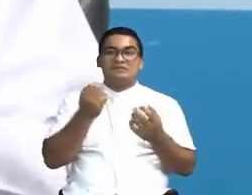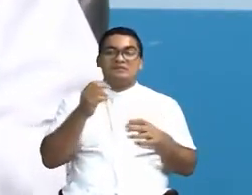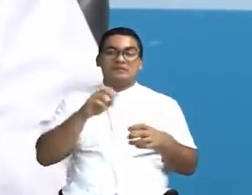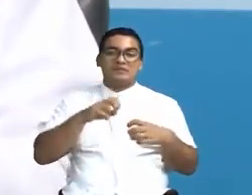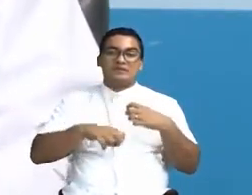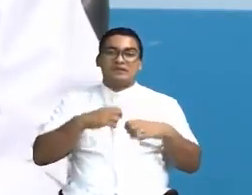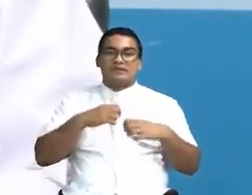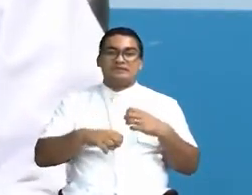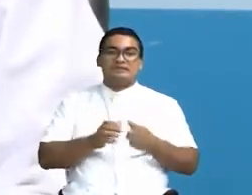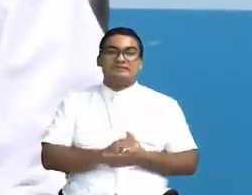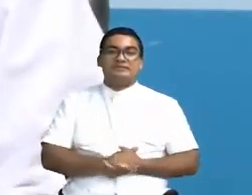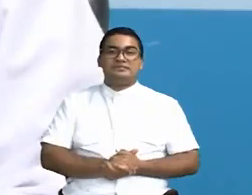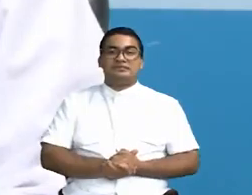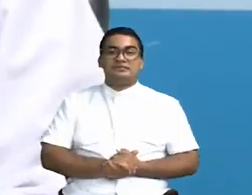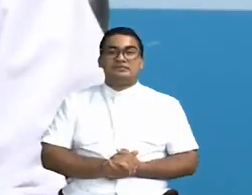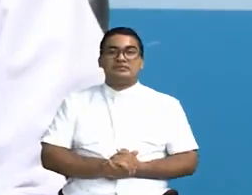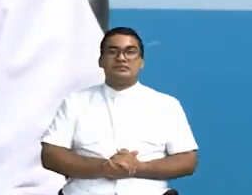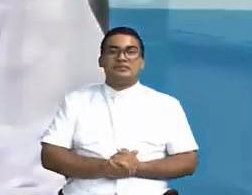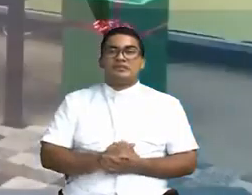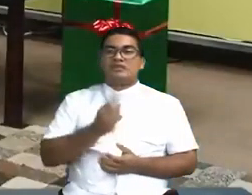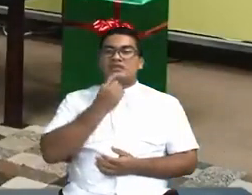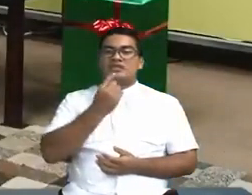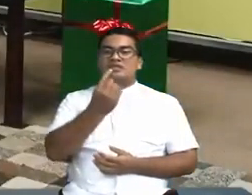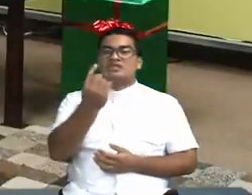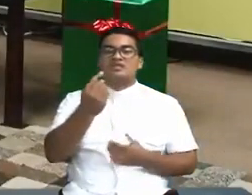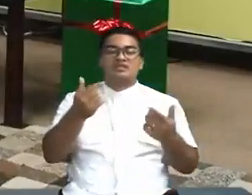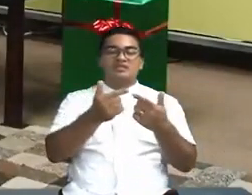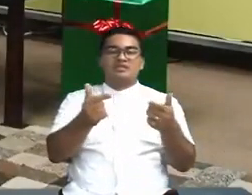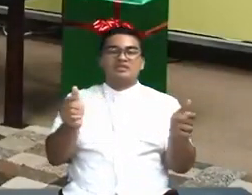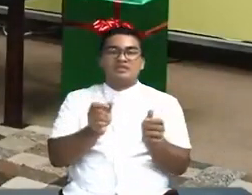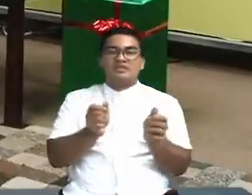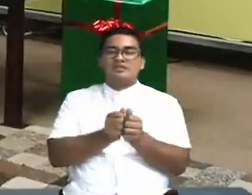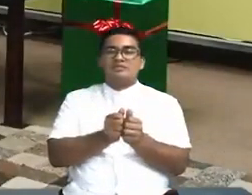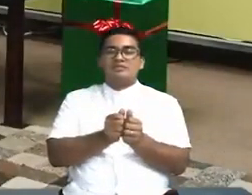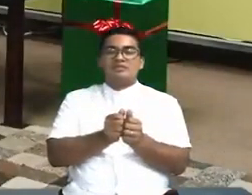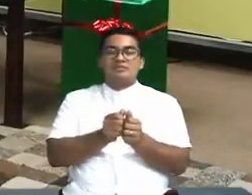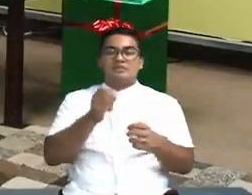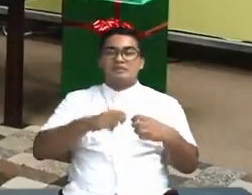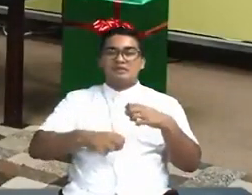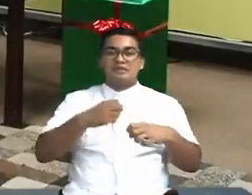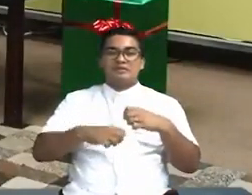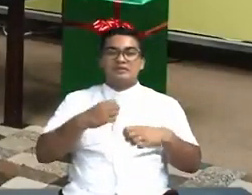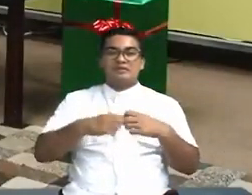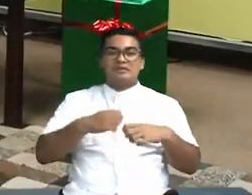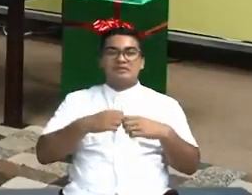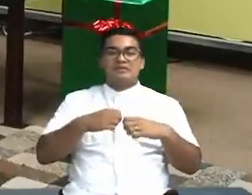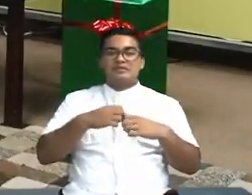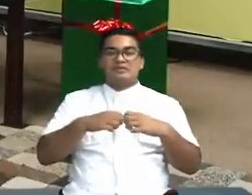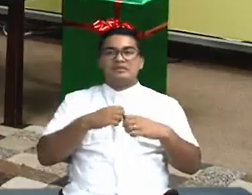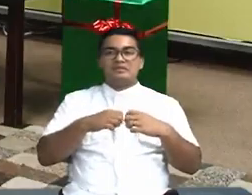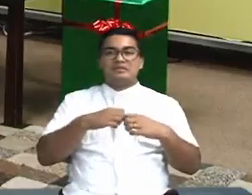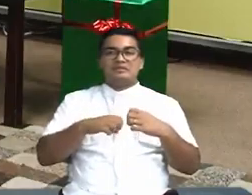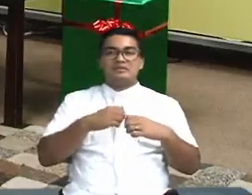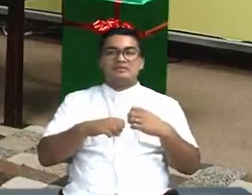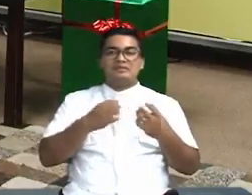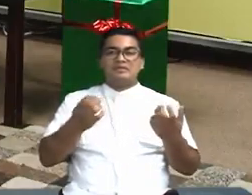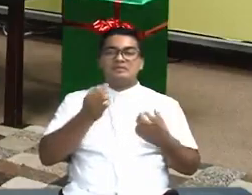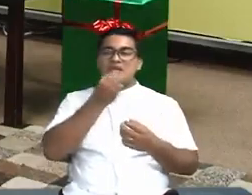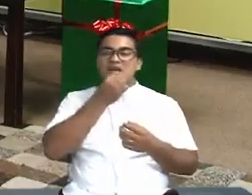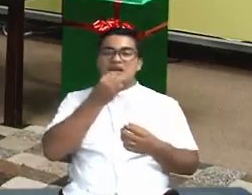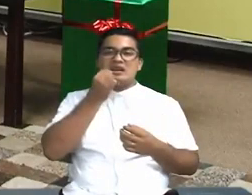infeccioso. Okay. Ahora, doctor, ¿quiénes son los grupos de edad que más están padeciendo, que más padecen o que más llegan las consultas? Y